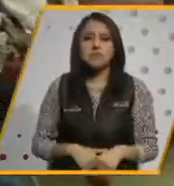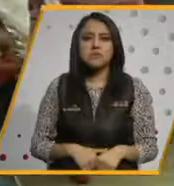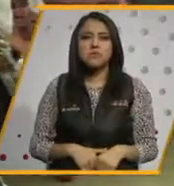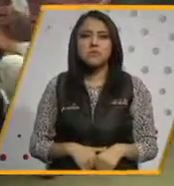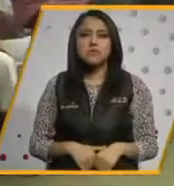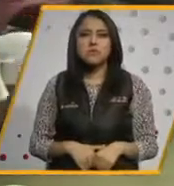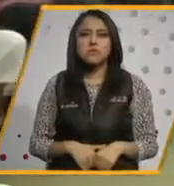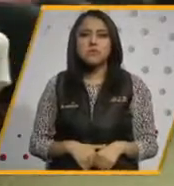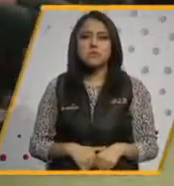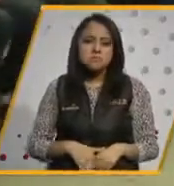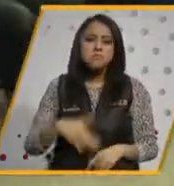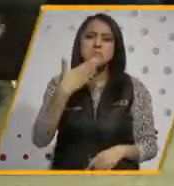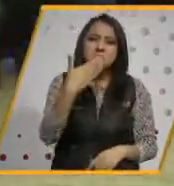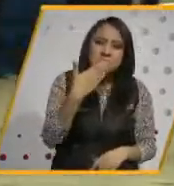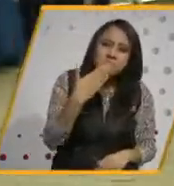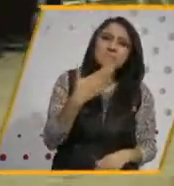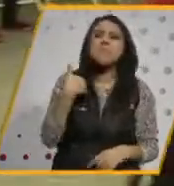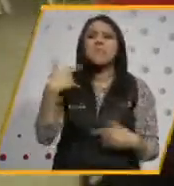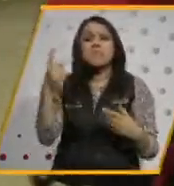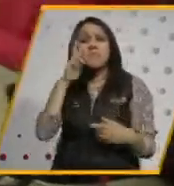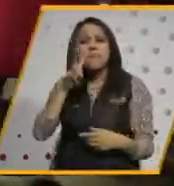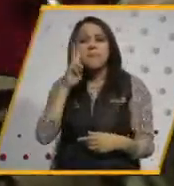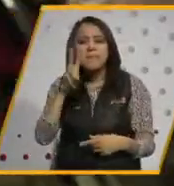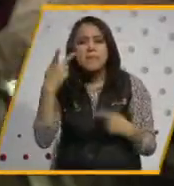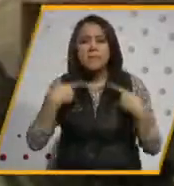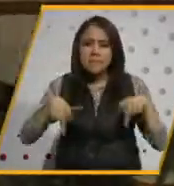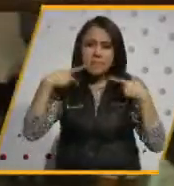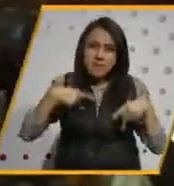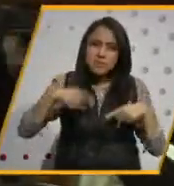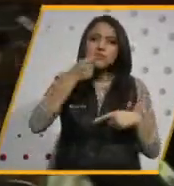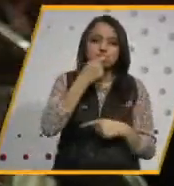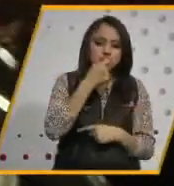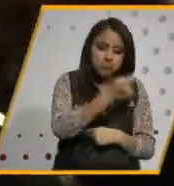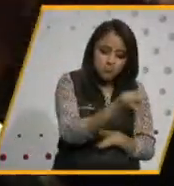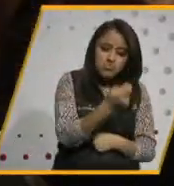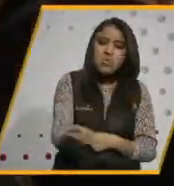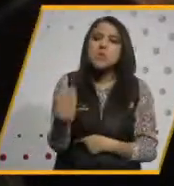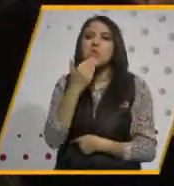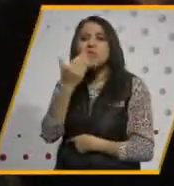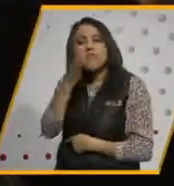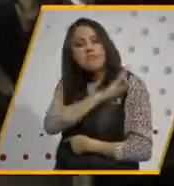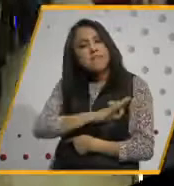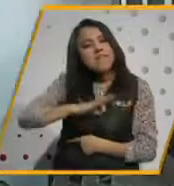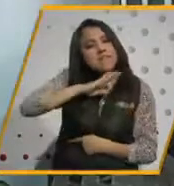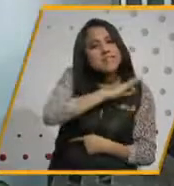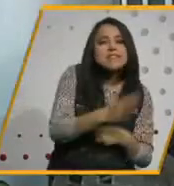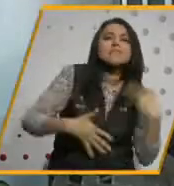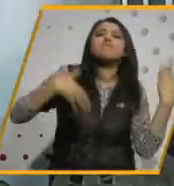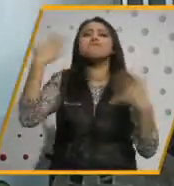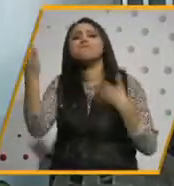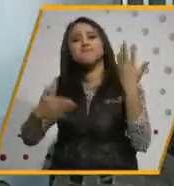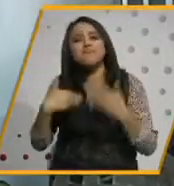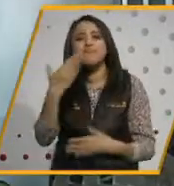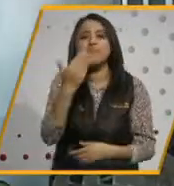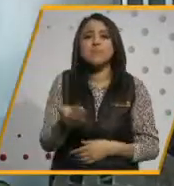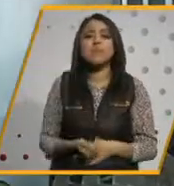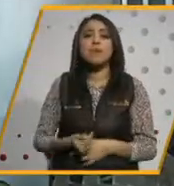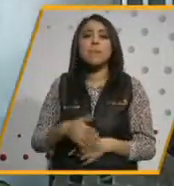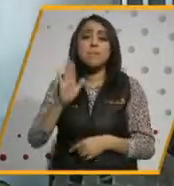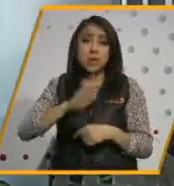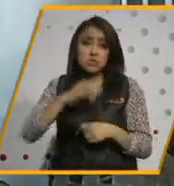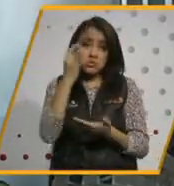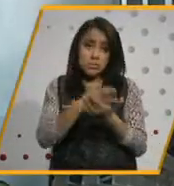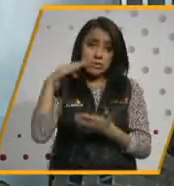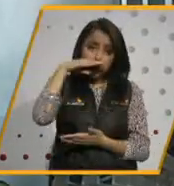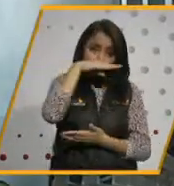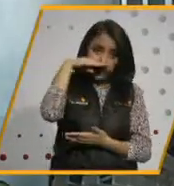La buena voluntad fue la clave principal para que estos pequeños pasaran un rato lleno de diversión. Pero más que darnos las entradas